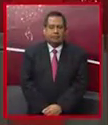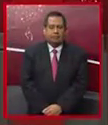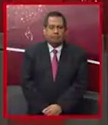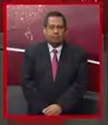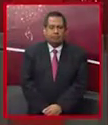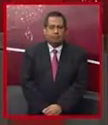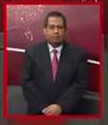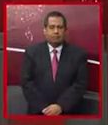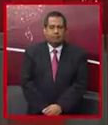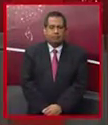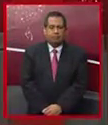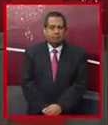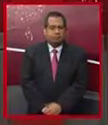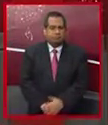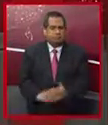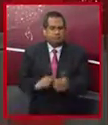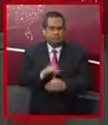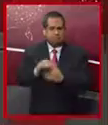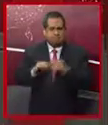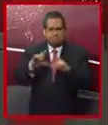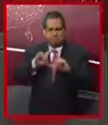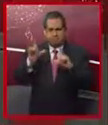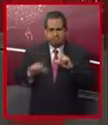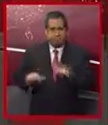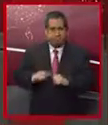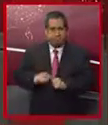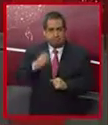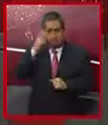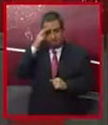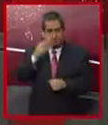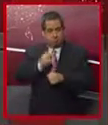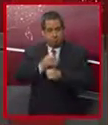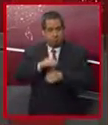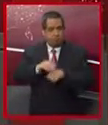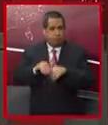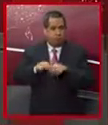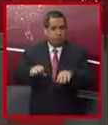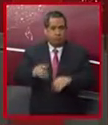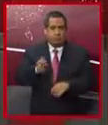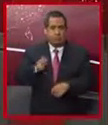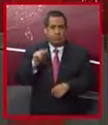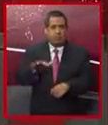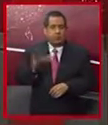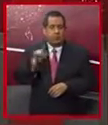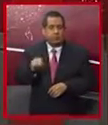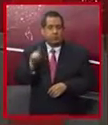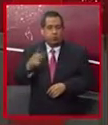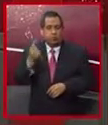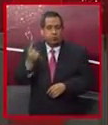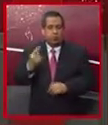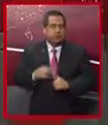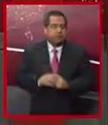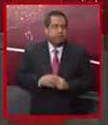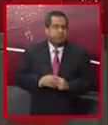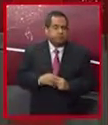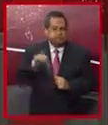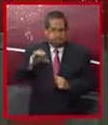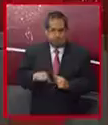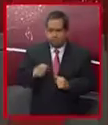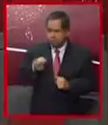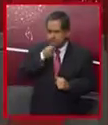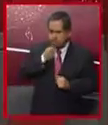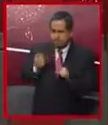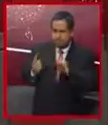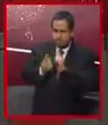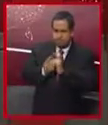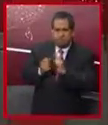tiempo ir al baño. A toda la República Mexicana. En el Valle de México estamos en televisión digital terrestre, canal 45.1. Hoy aquí en este estudio nos acompaña el